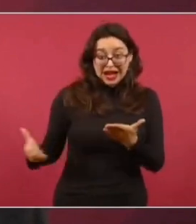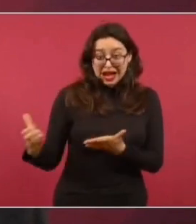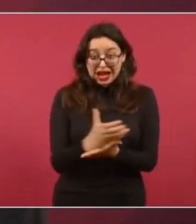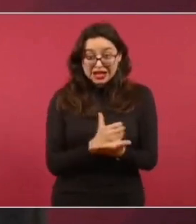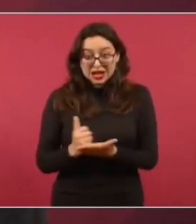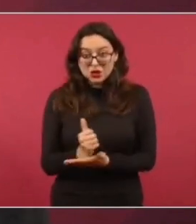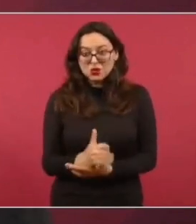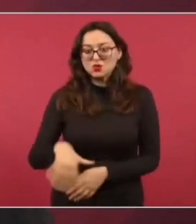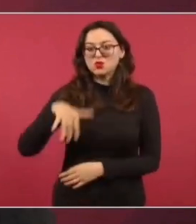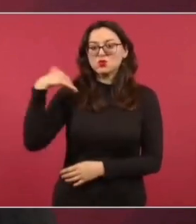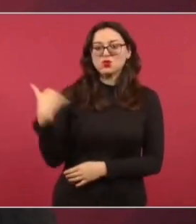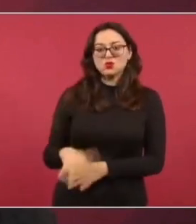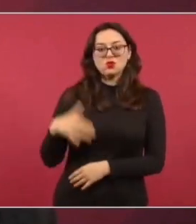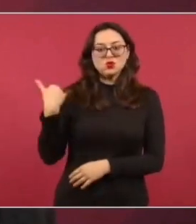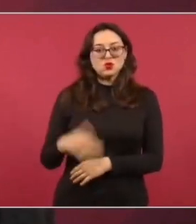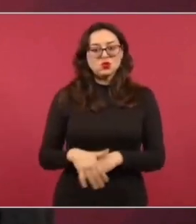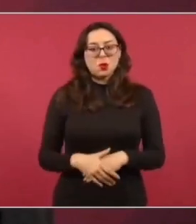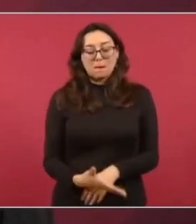Entonces,